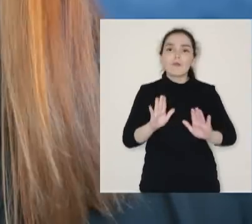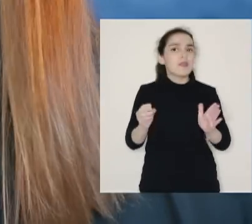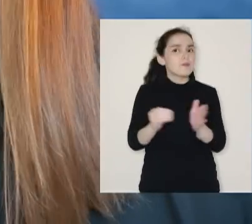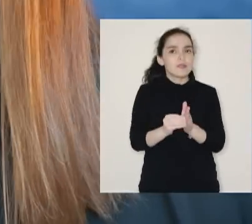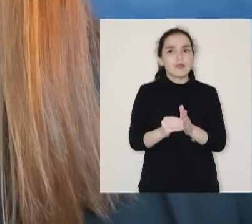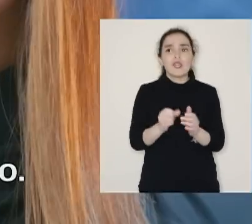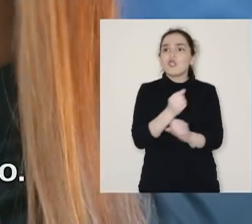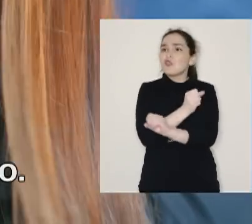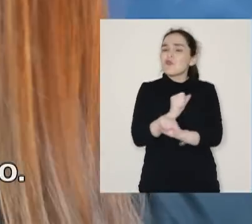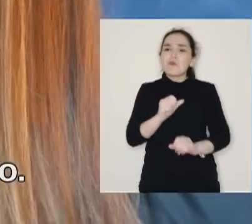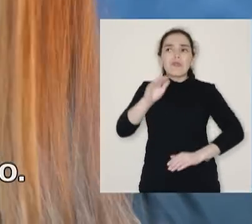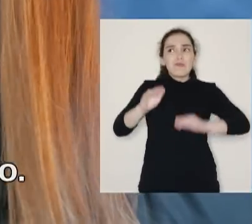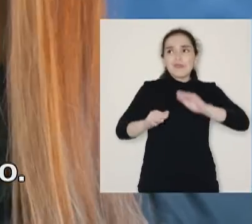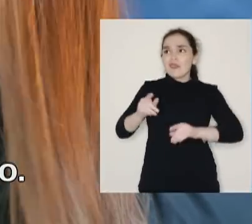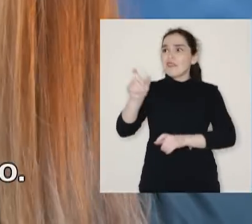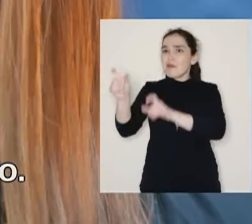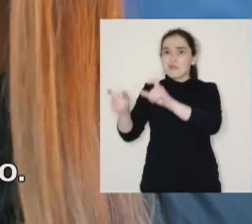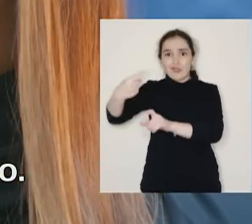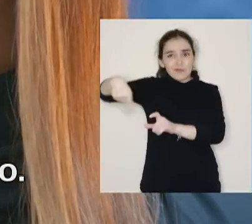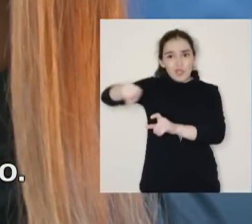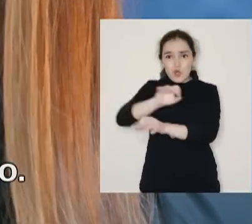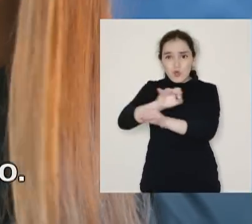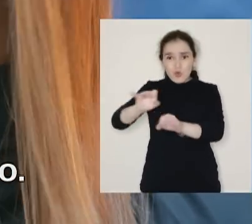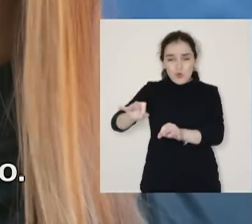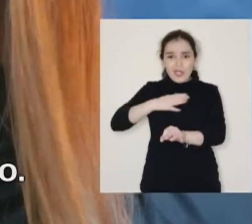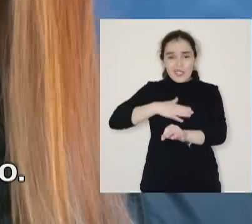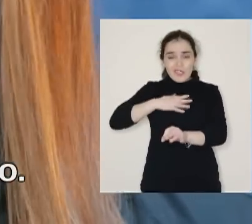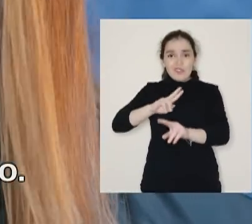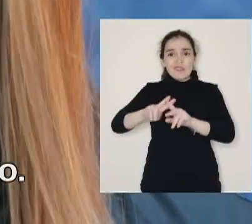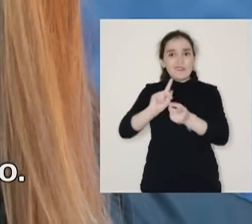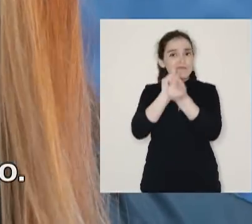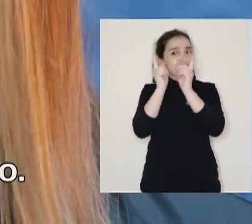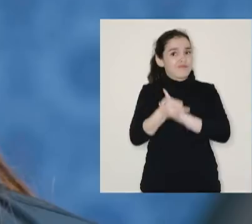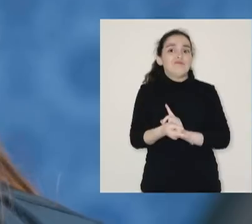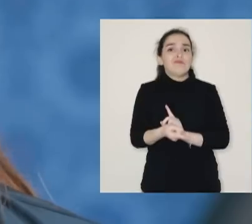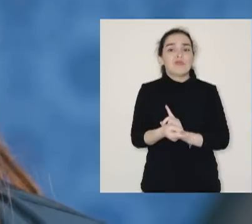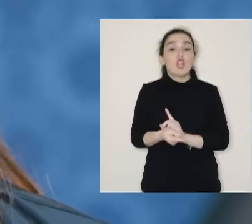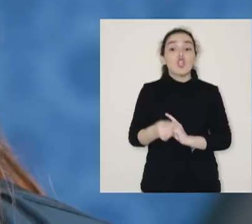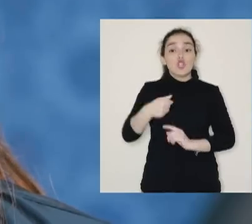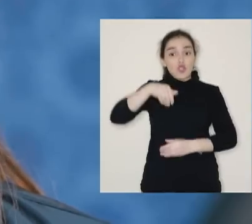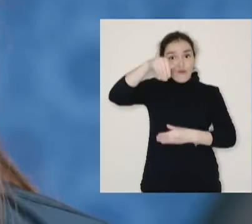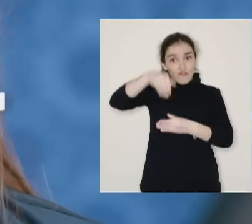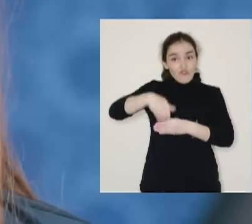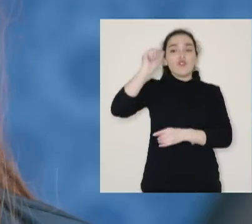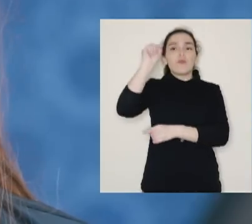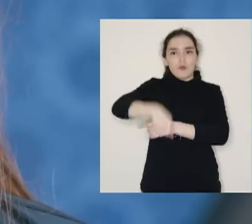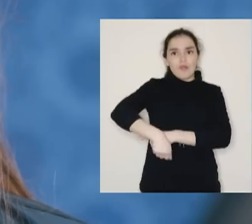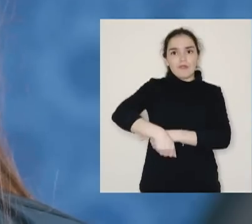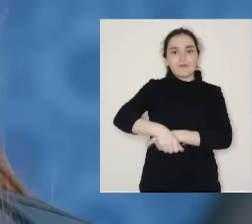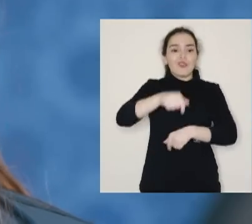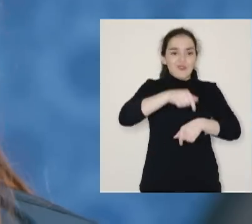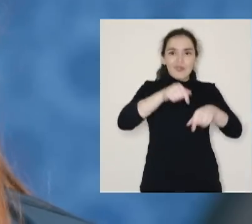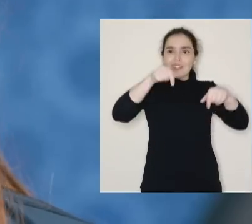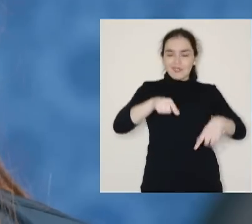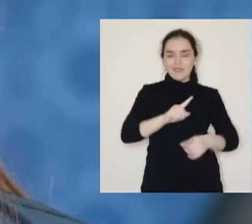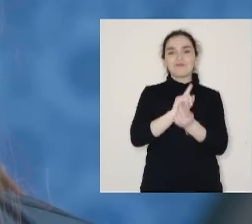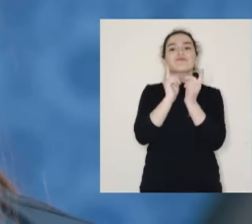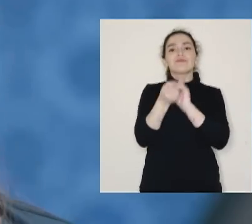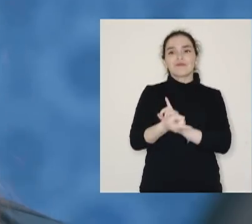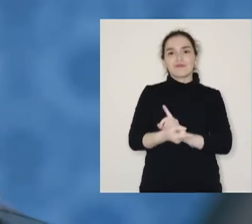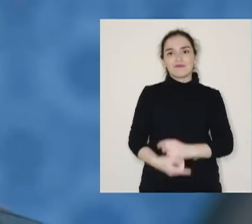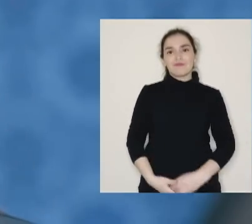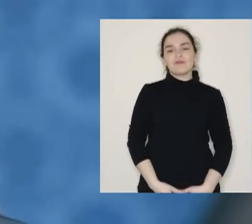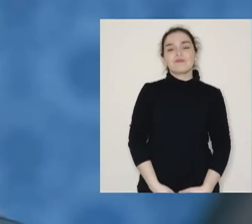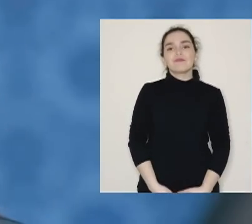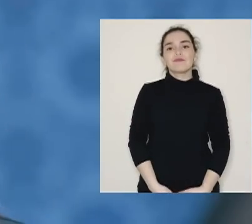podemos seguir esperando. No podemos depender de aquellos que nunca han querido hacer un cambio. Yo voto apruebo. El cambio